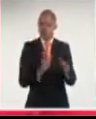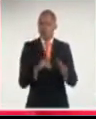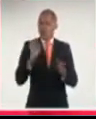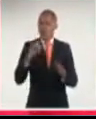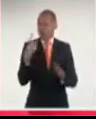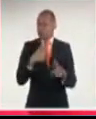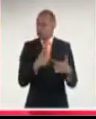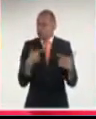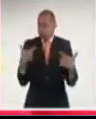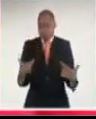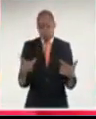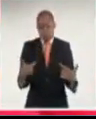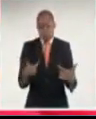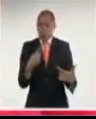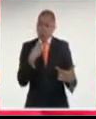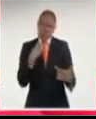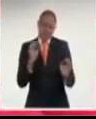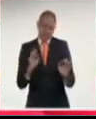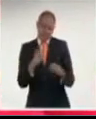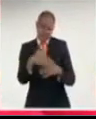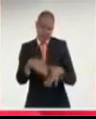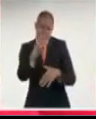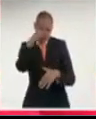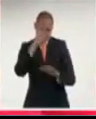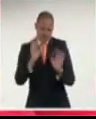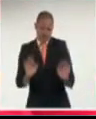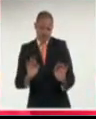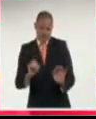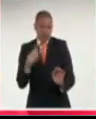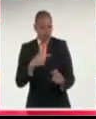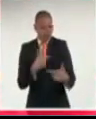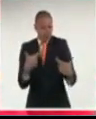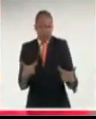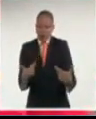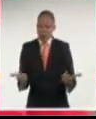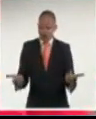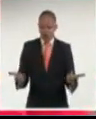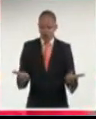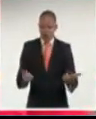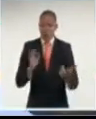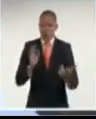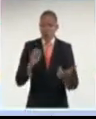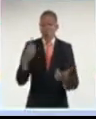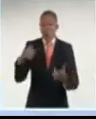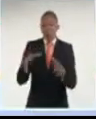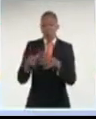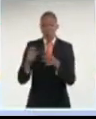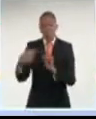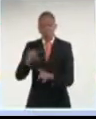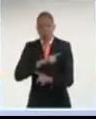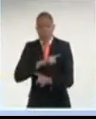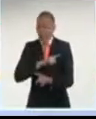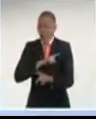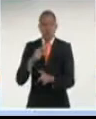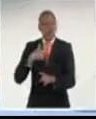guapeando, como nosotros decimos, en el buen cubano. Hay que enfrentar de verdad a esa tropa que está en contra